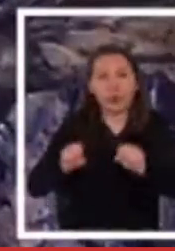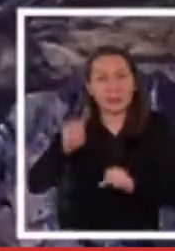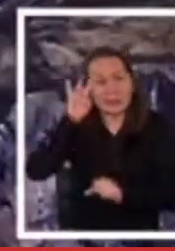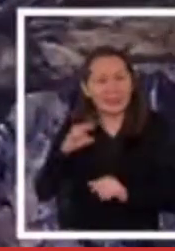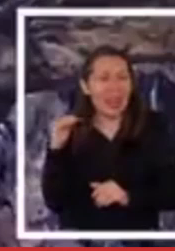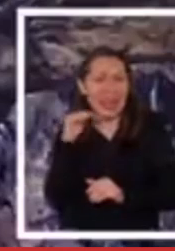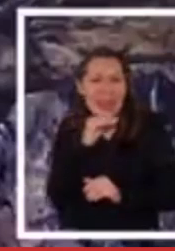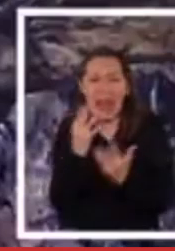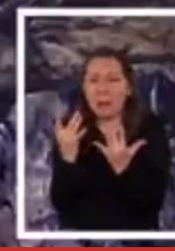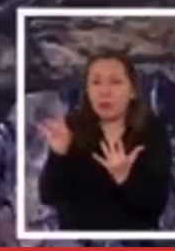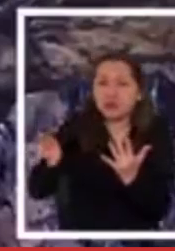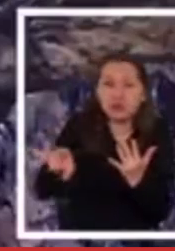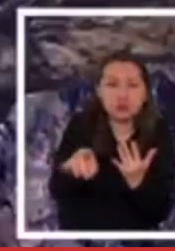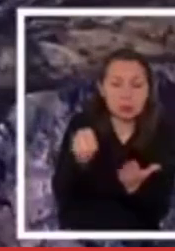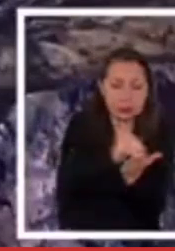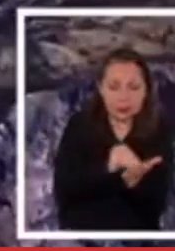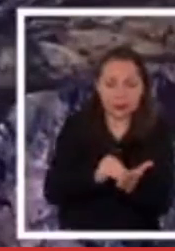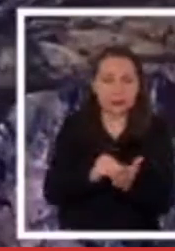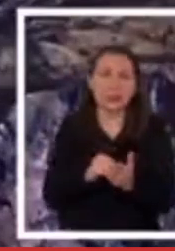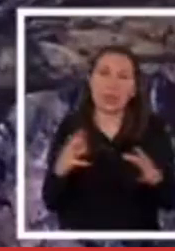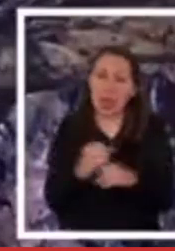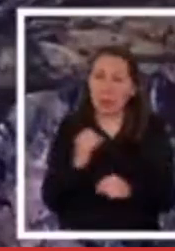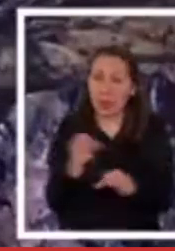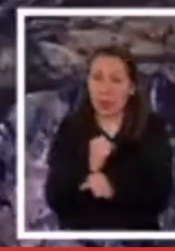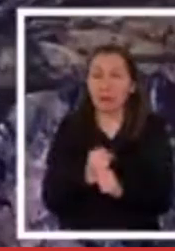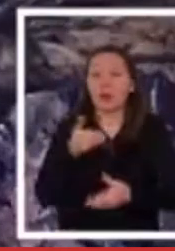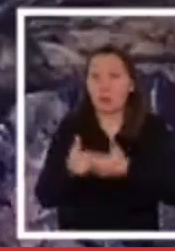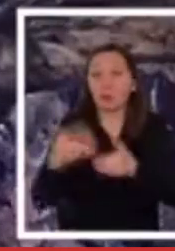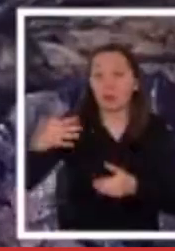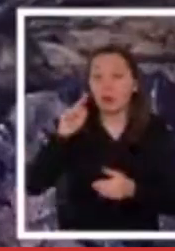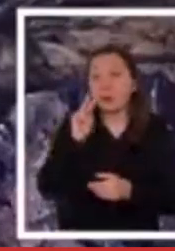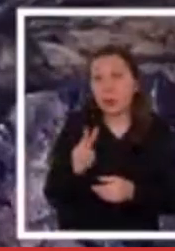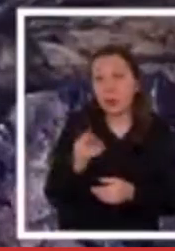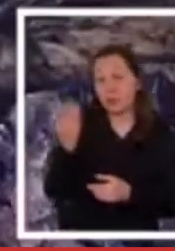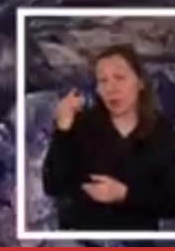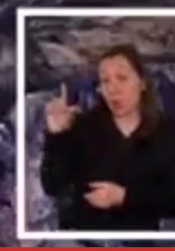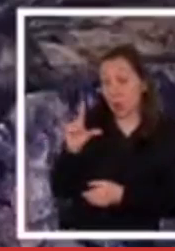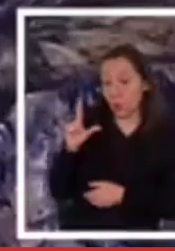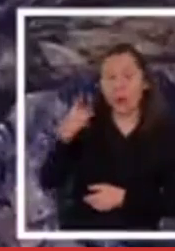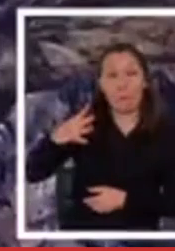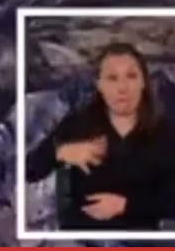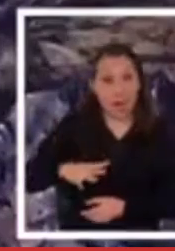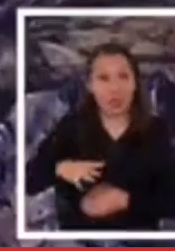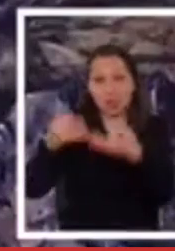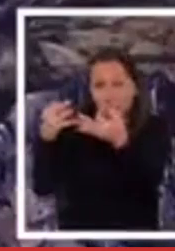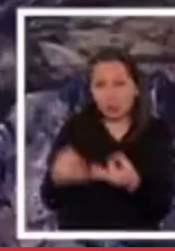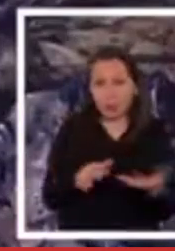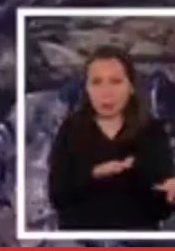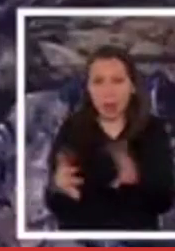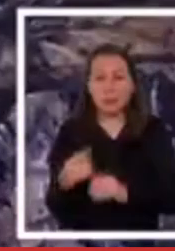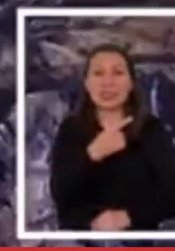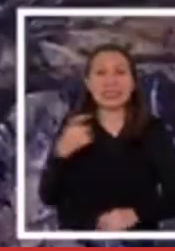catastro lo más pronto posible Ya hicimos un avance sustantivo si miramos al día lunes día martes teníamos un total de